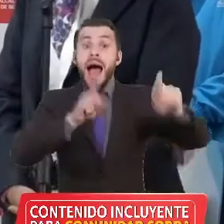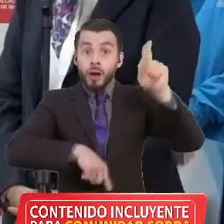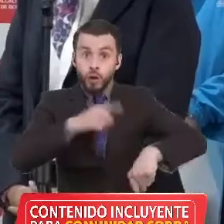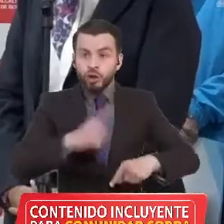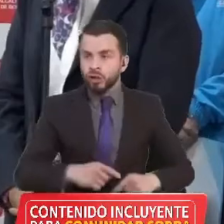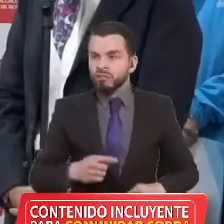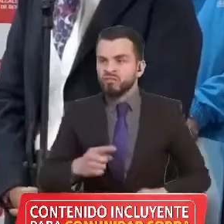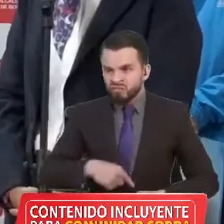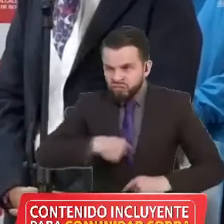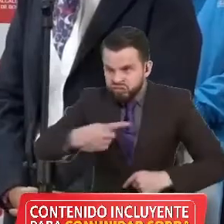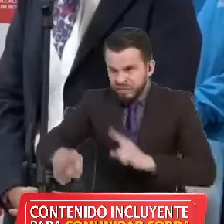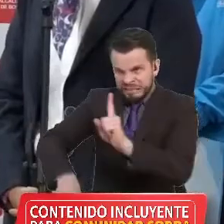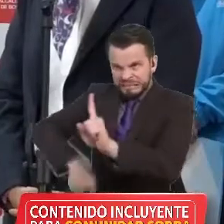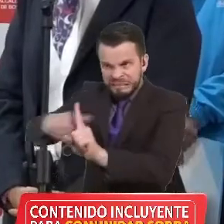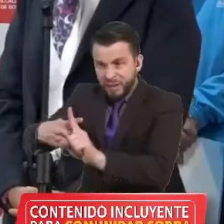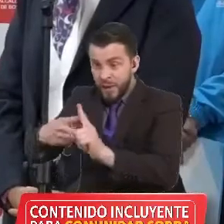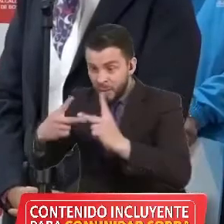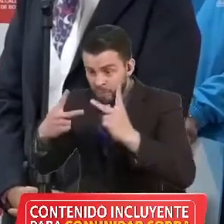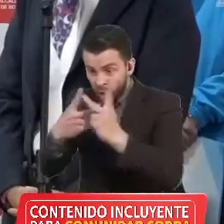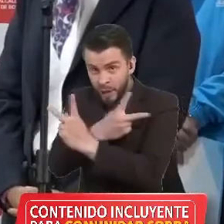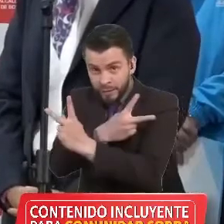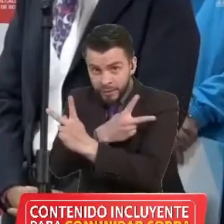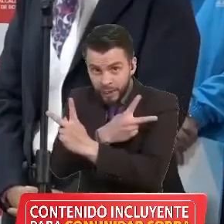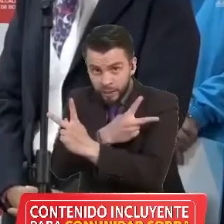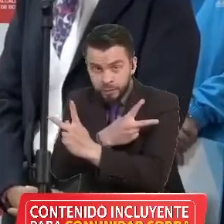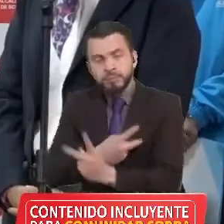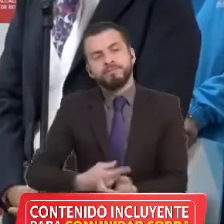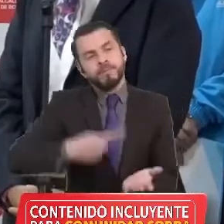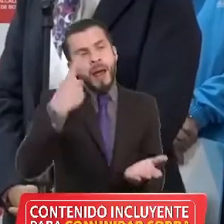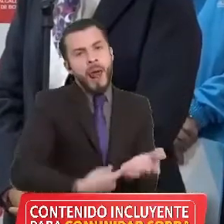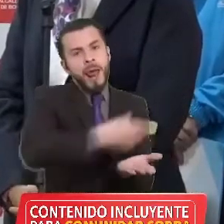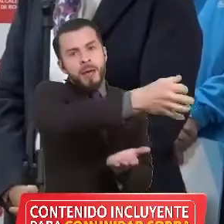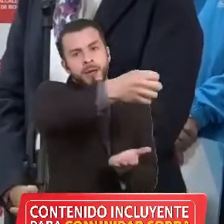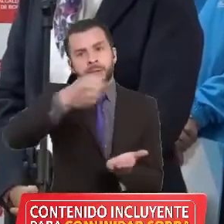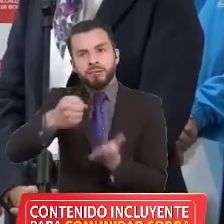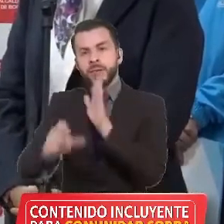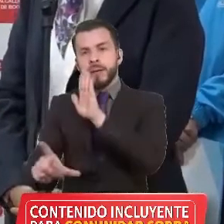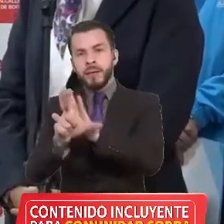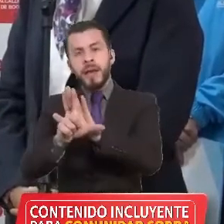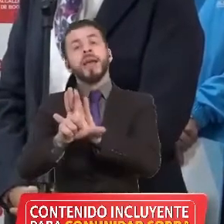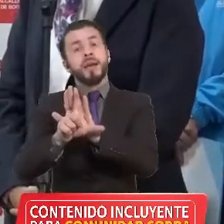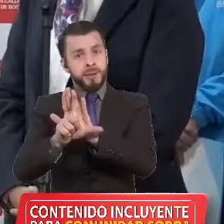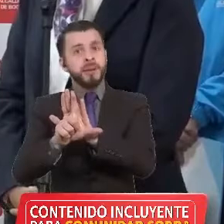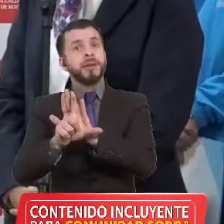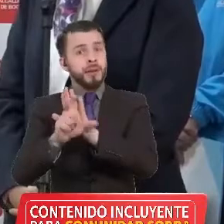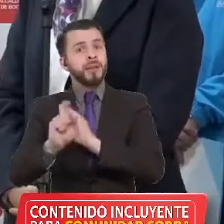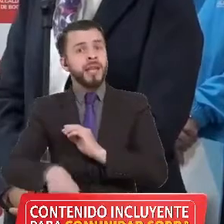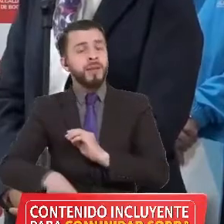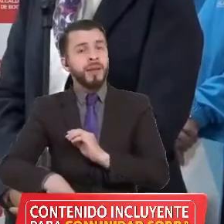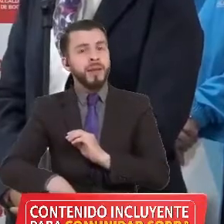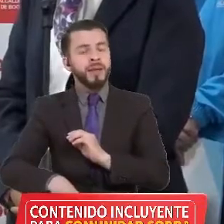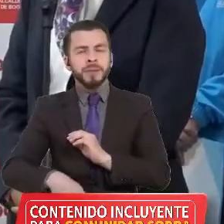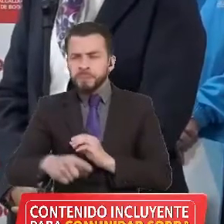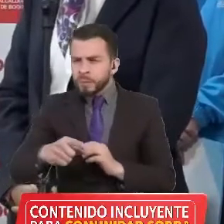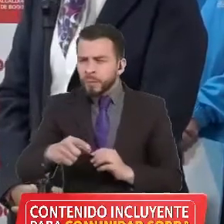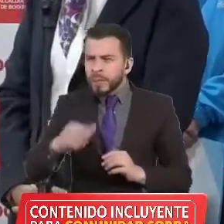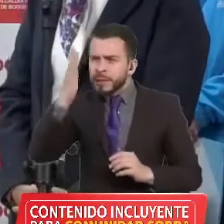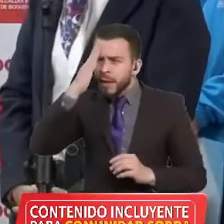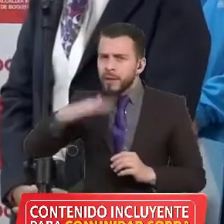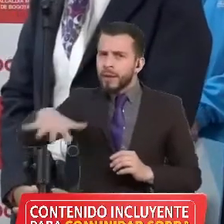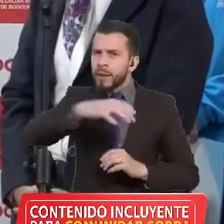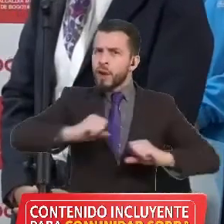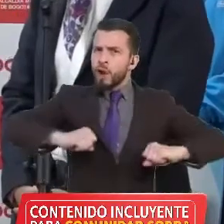ley y la destrucción de bienes privados y bienes públicos sé que han tenido muchas pérdidas en bogotá deben ser